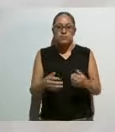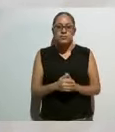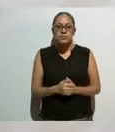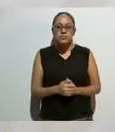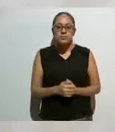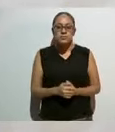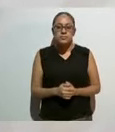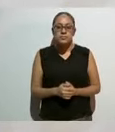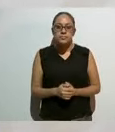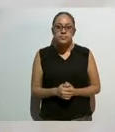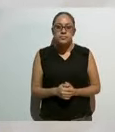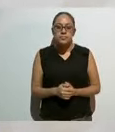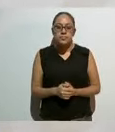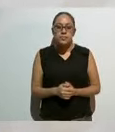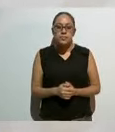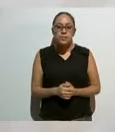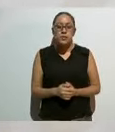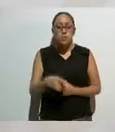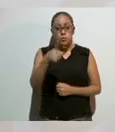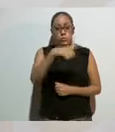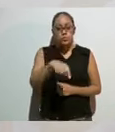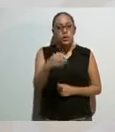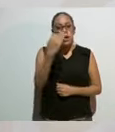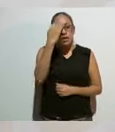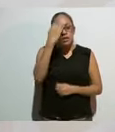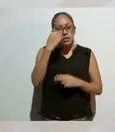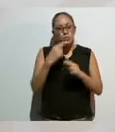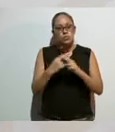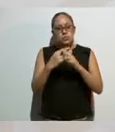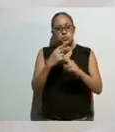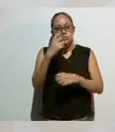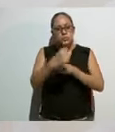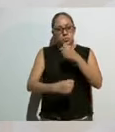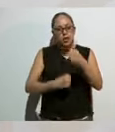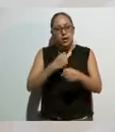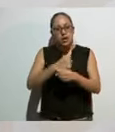ustedes llevan viviendo mucho tiempo